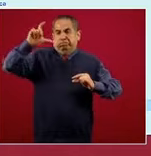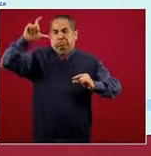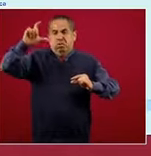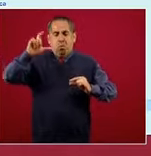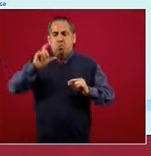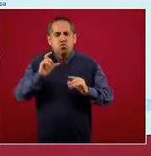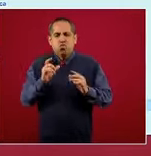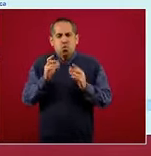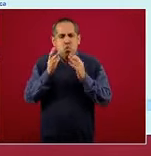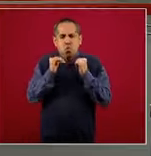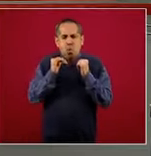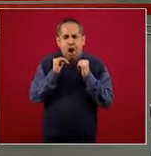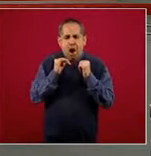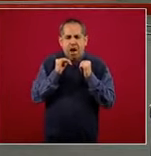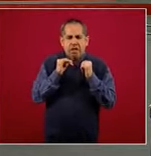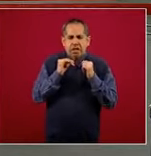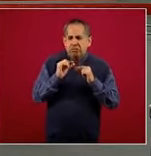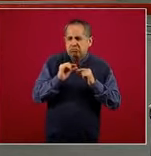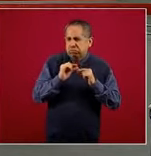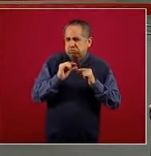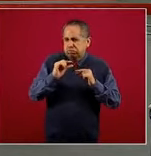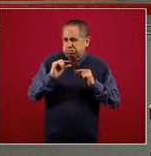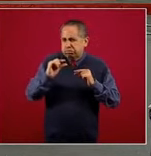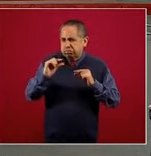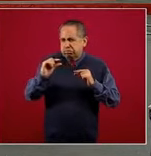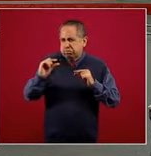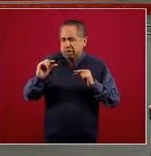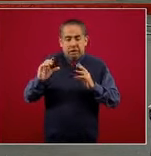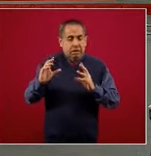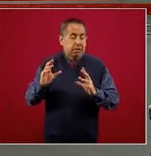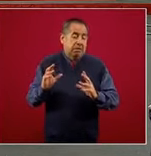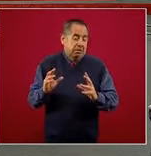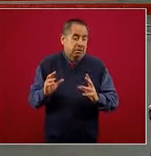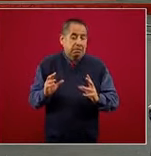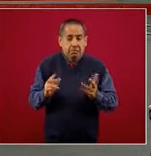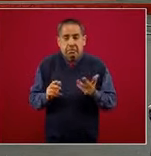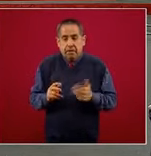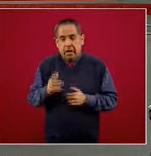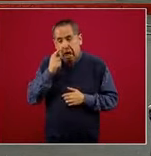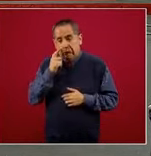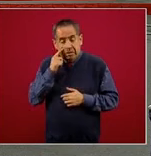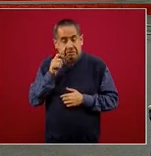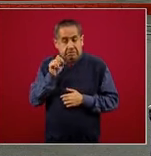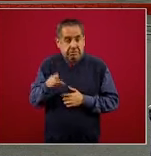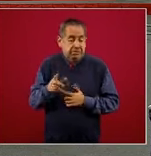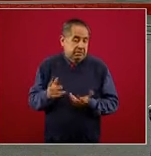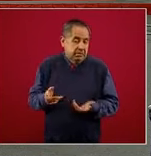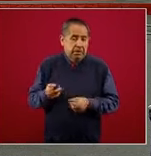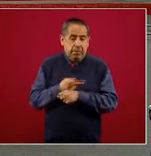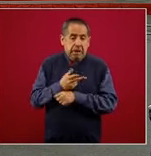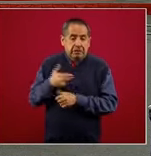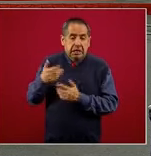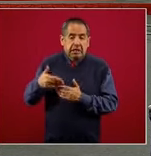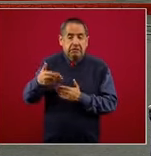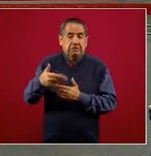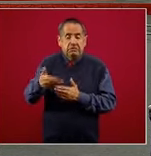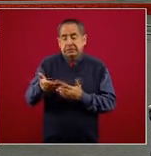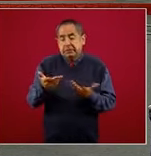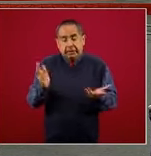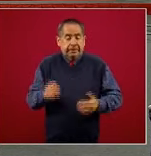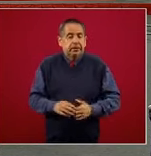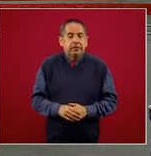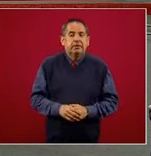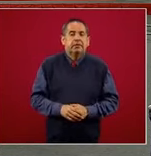fuertes en el tiempo, ni hacia arriba ni hacia abajo, y bueno, vamos a ver esto también, cómo continúa